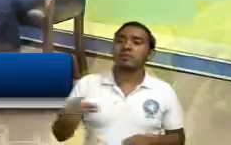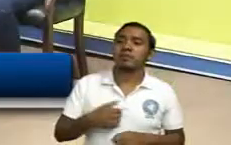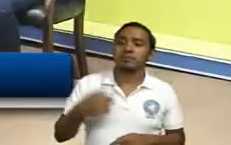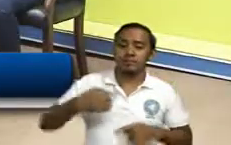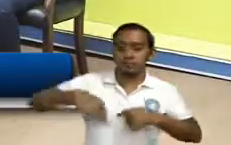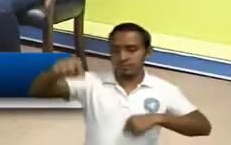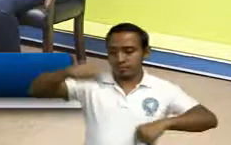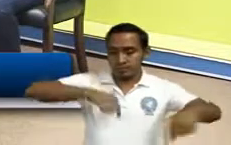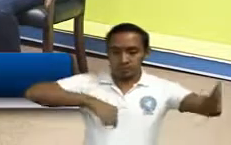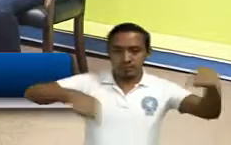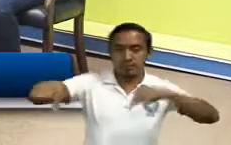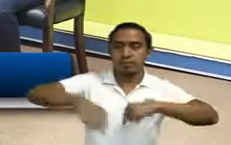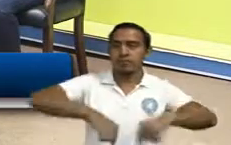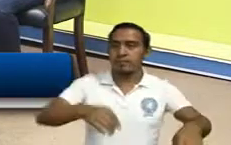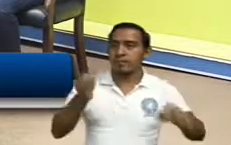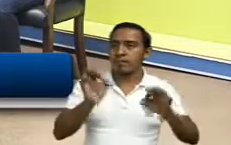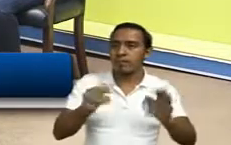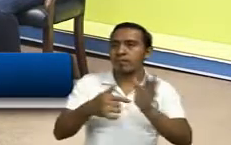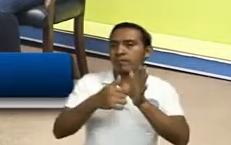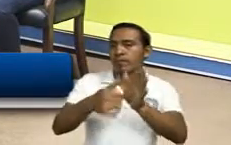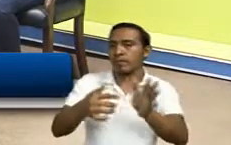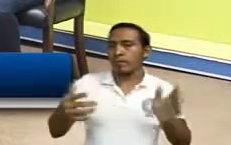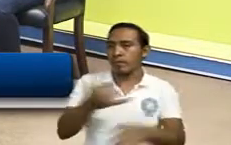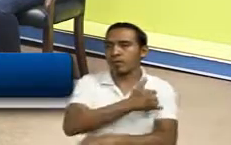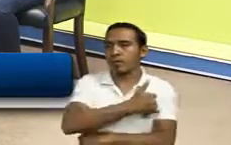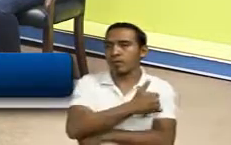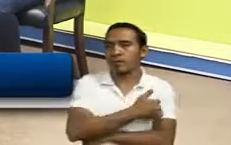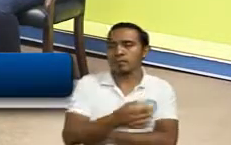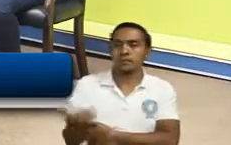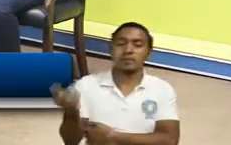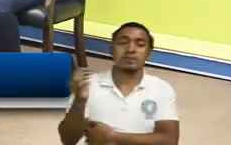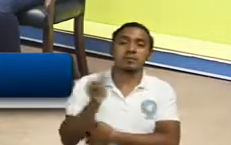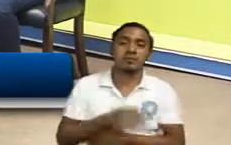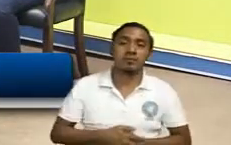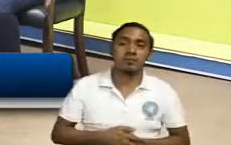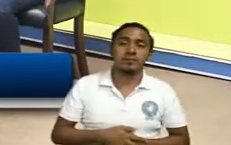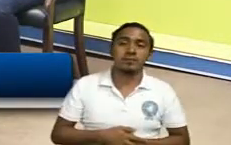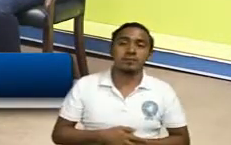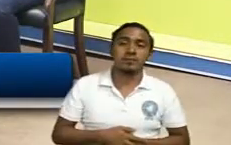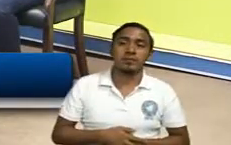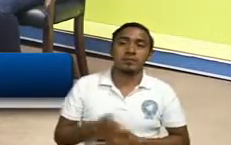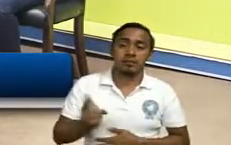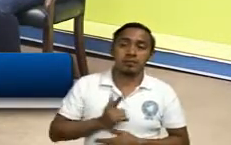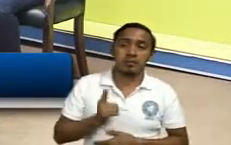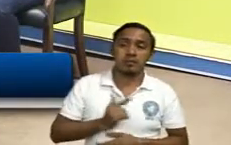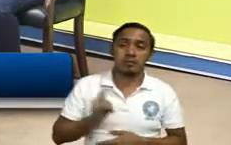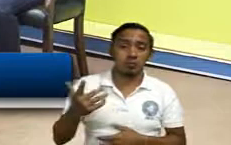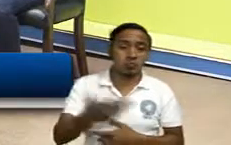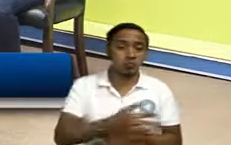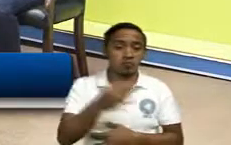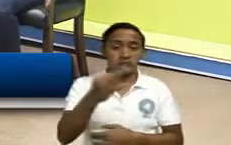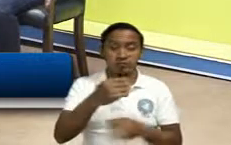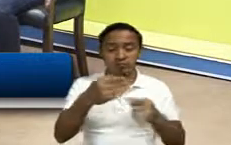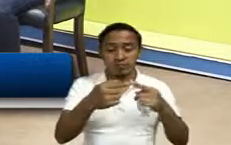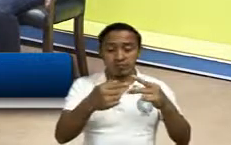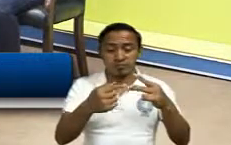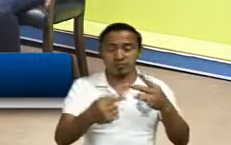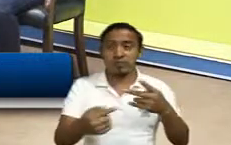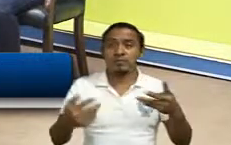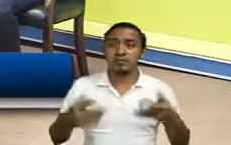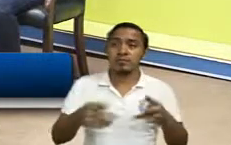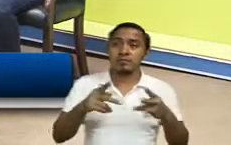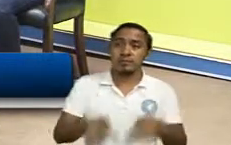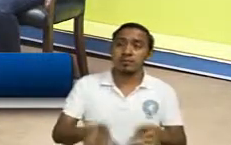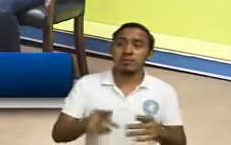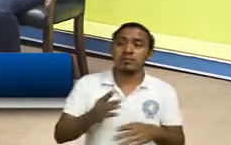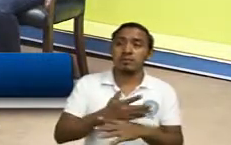movilizarse. Uno de esos ejemplos es el Hospital Occidental de Managua, que cuenta con todas las condiciones para las